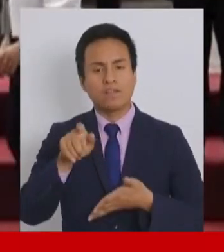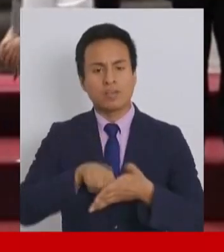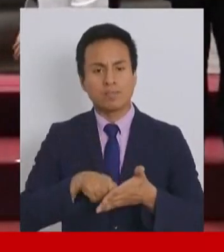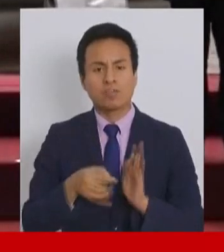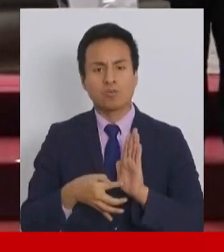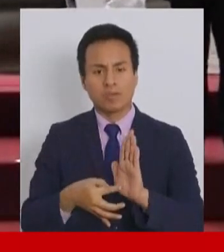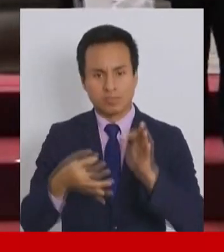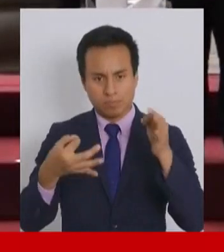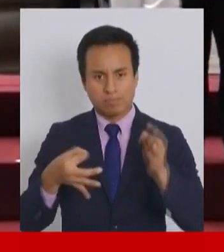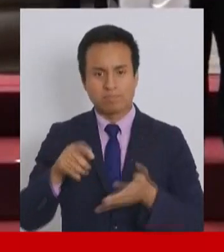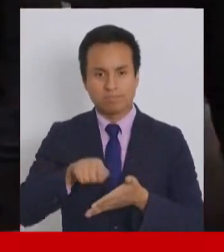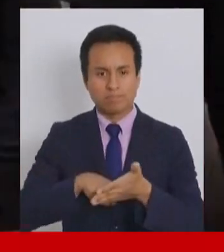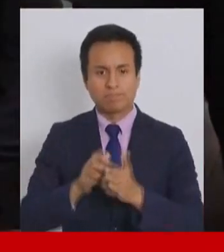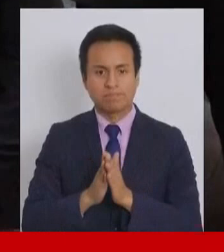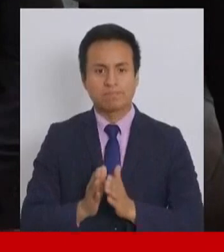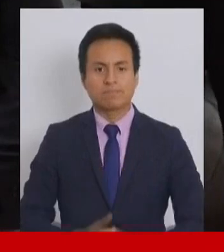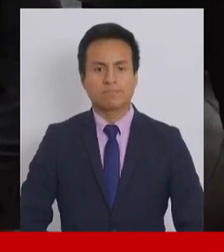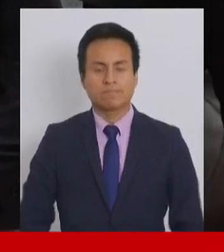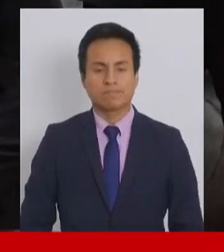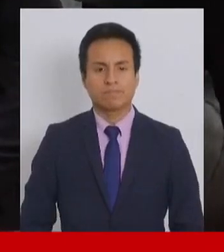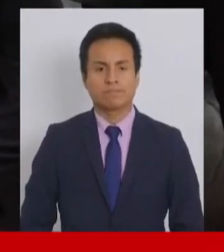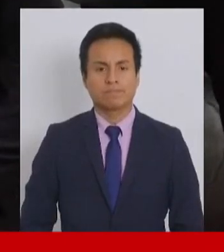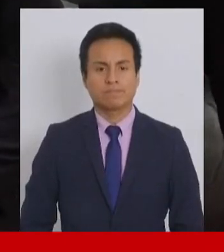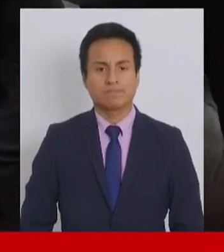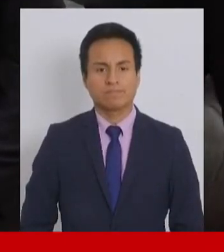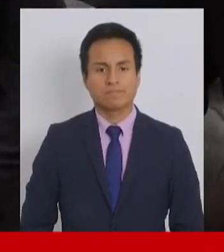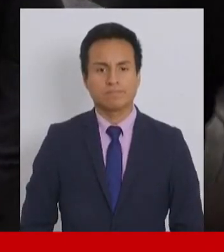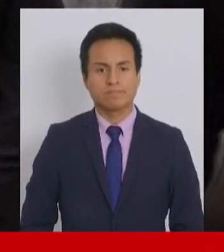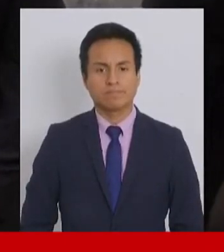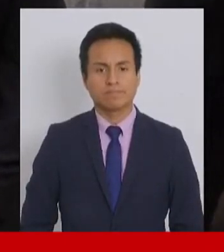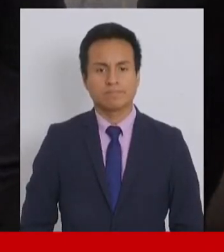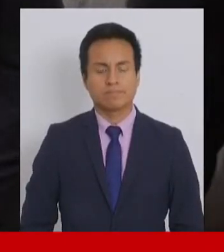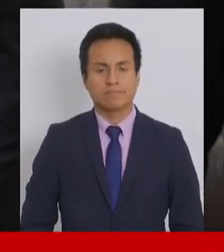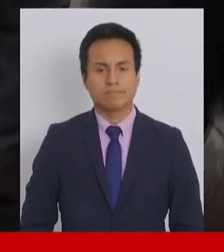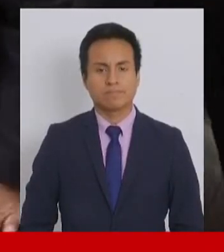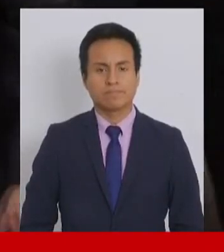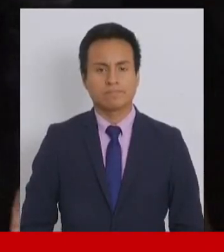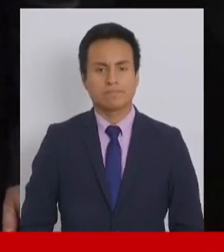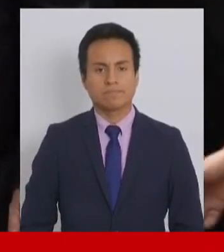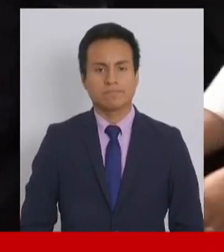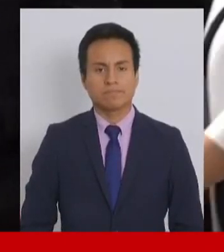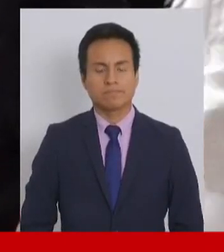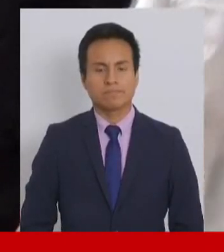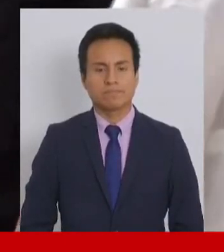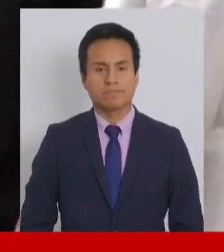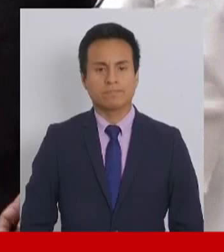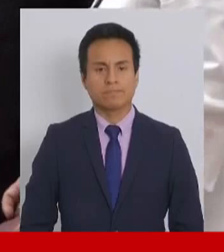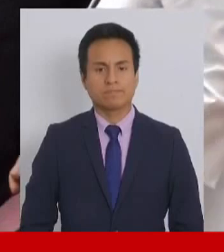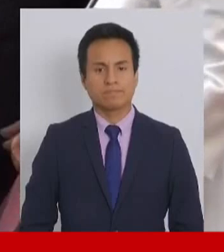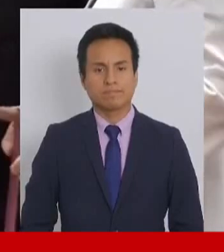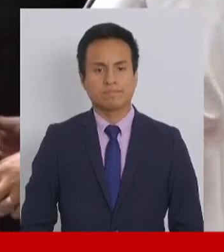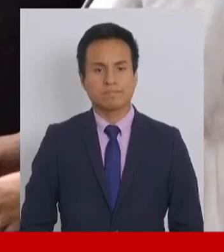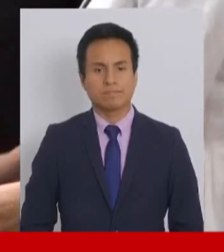documento. Se espera, como les decíamos, luego de esta serie de acuerdos, la declaración conjunta de ambos presidentes. Allí